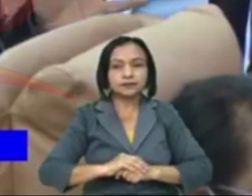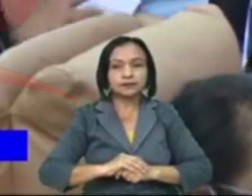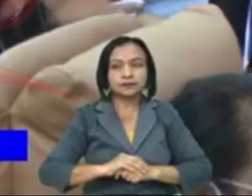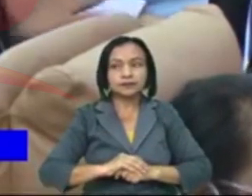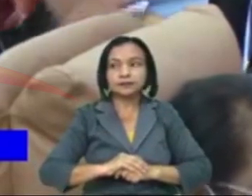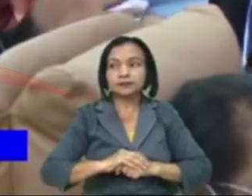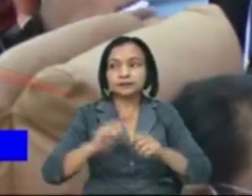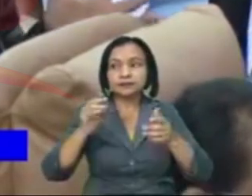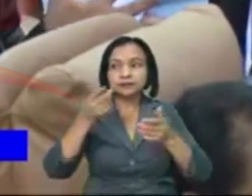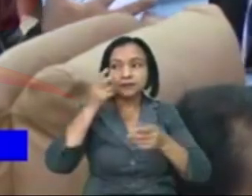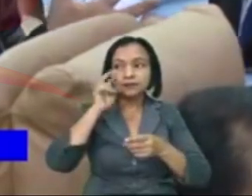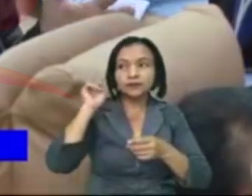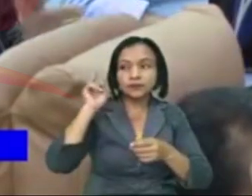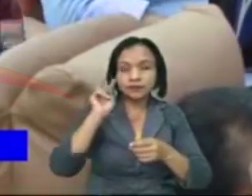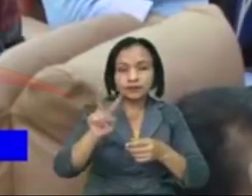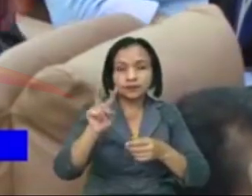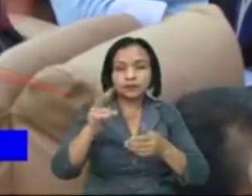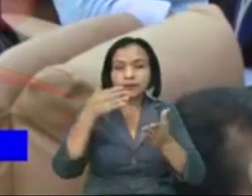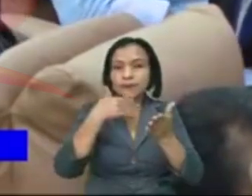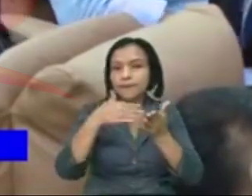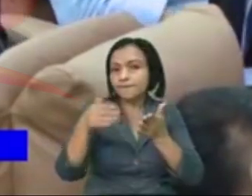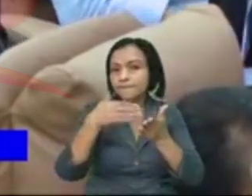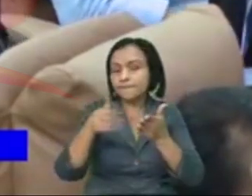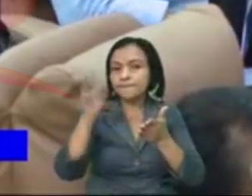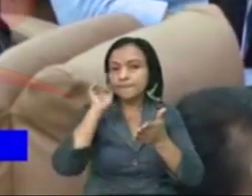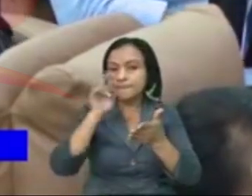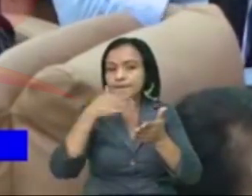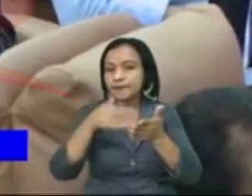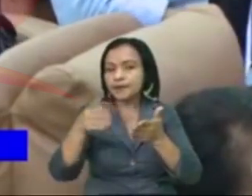Y esto se observa de manera muy sencilla.